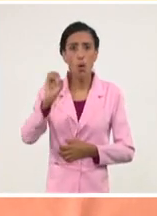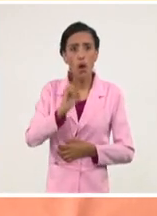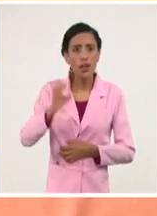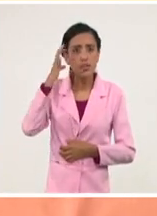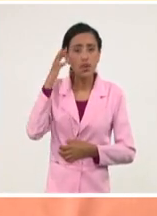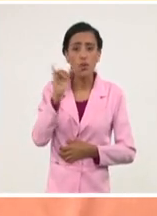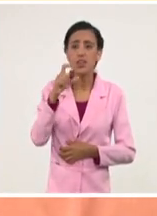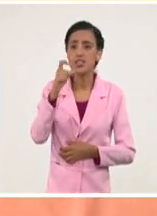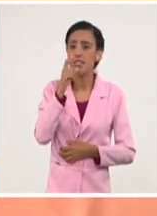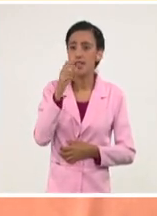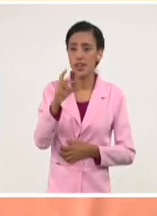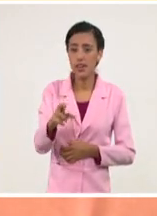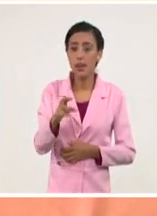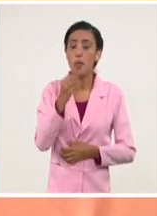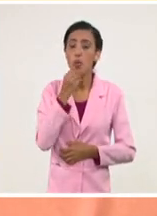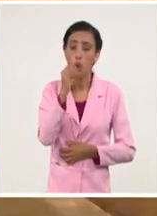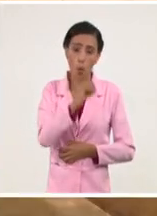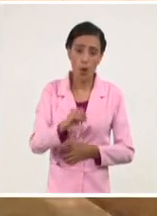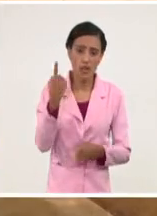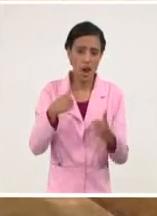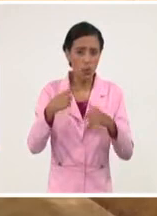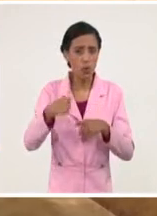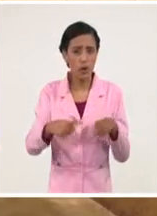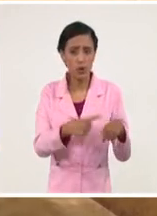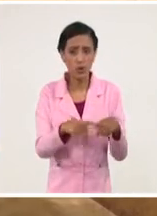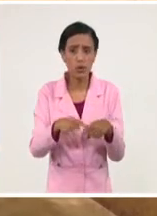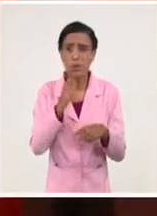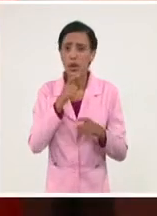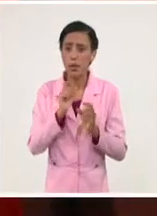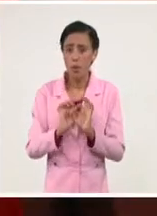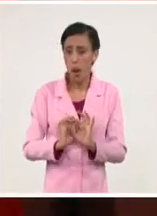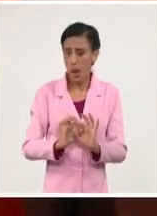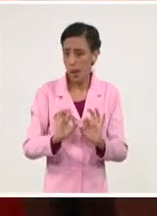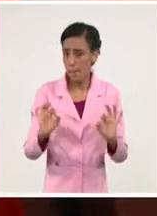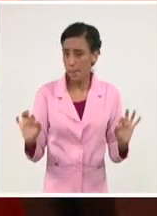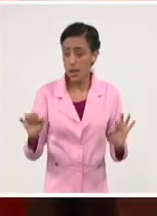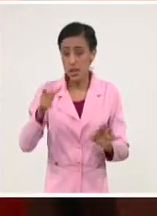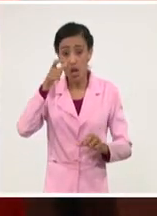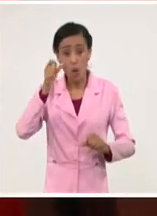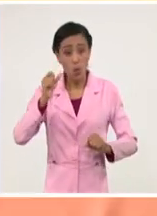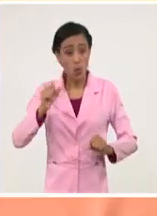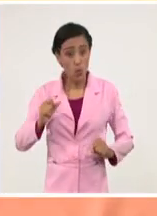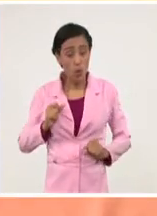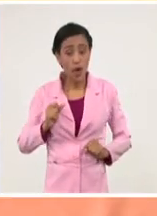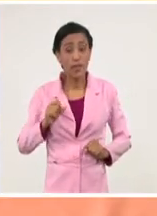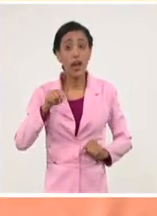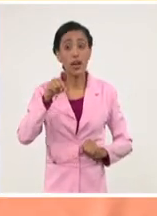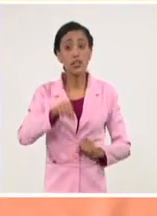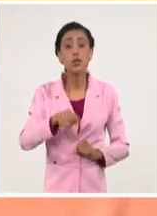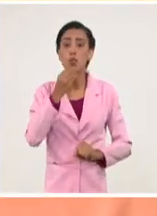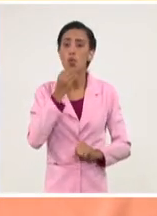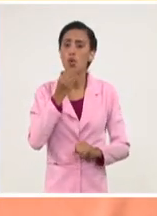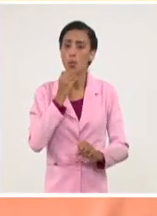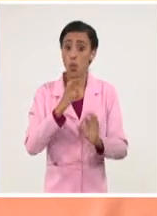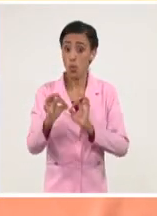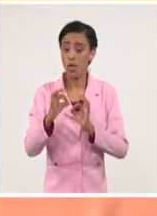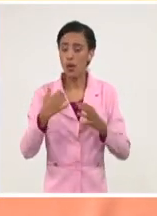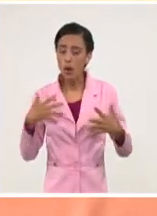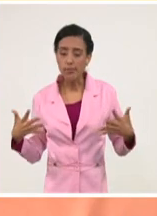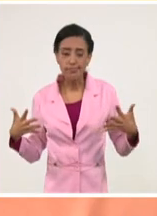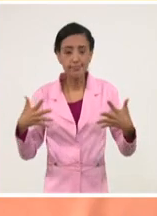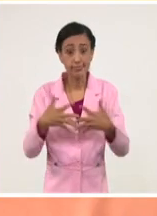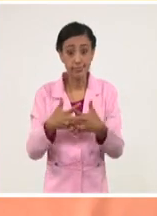CDR para así organizar ciertas actividades como lo son la limpieza, la guardia, y de esta manera así mantenemos la unidad que es en Cuba